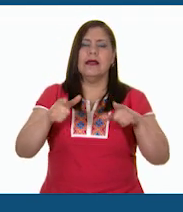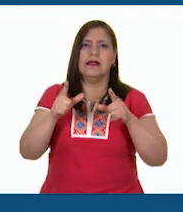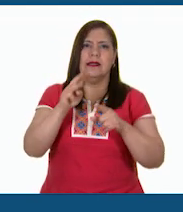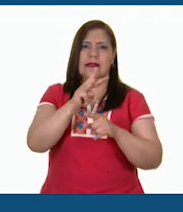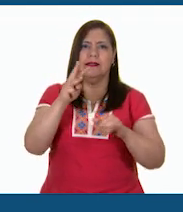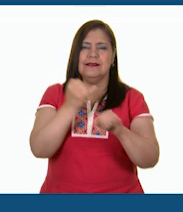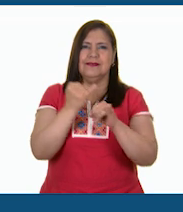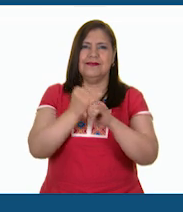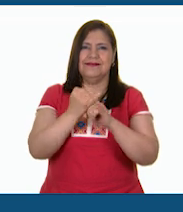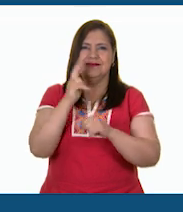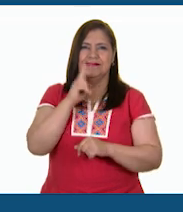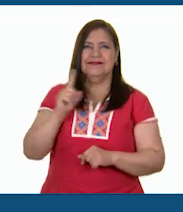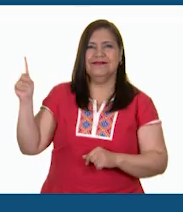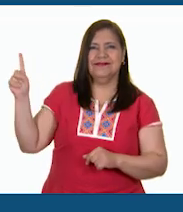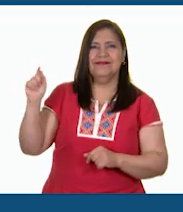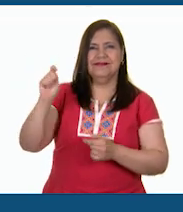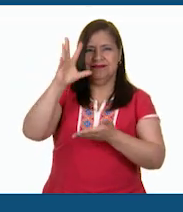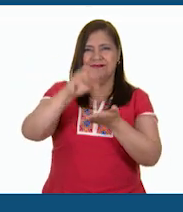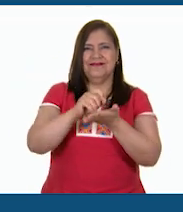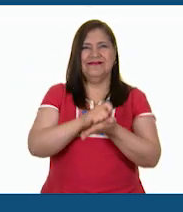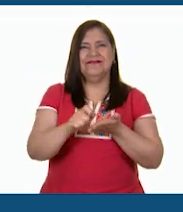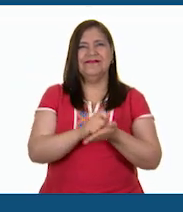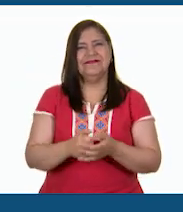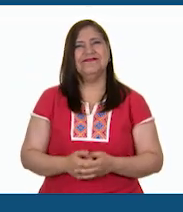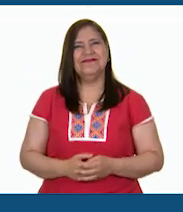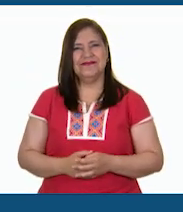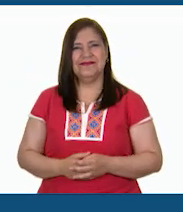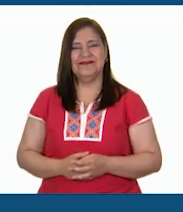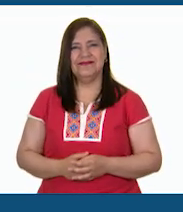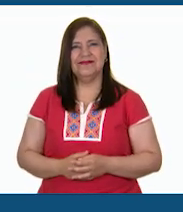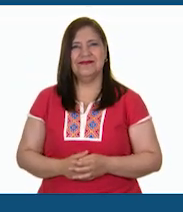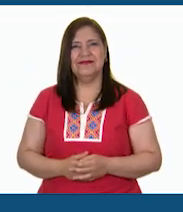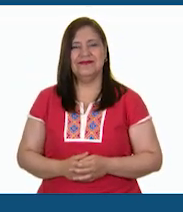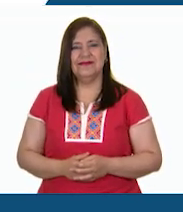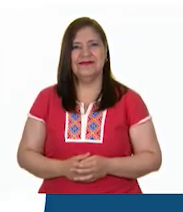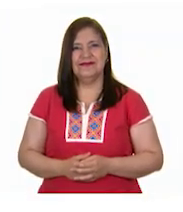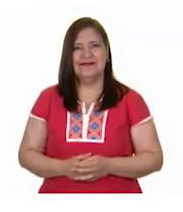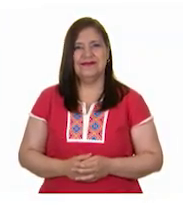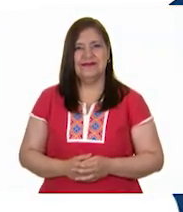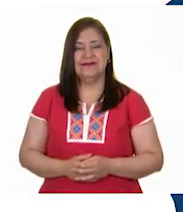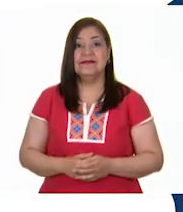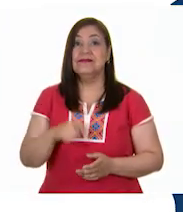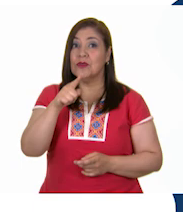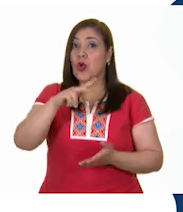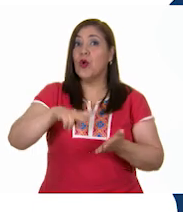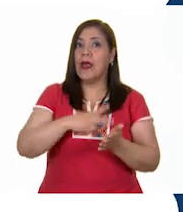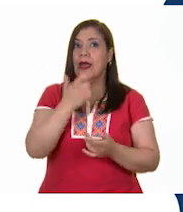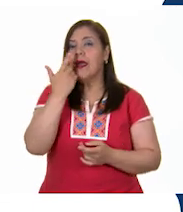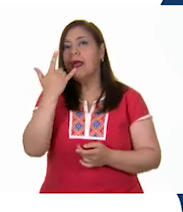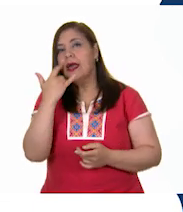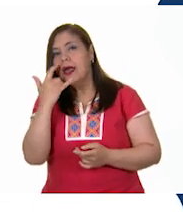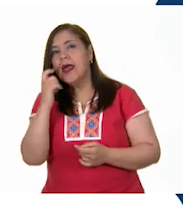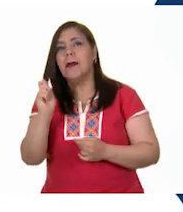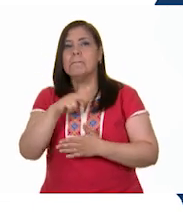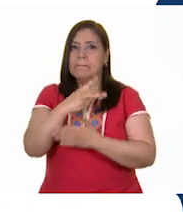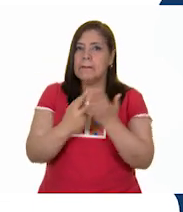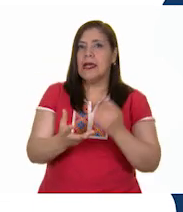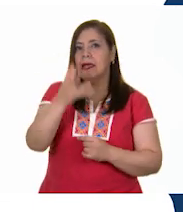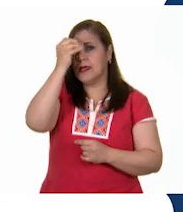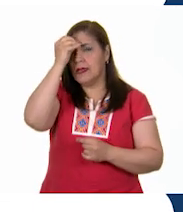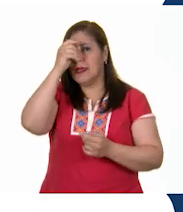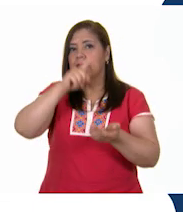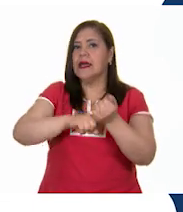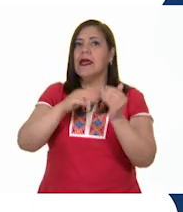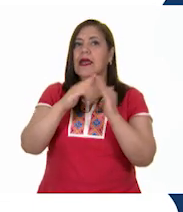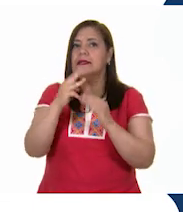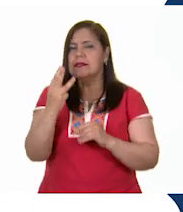conaliteg.sep.gov.mx. Si quieres volver a ver los programas de Aprende en Casa